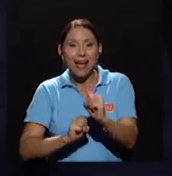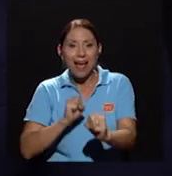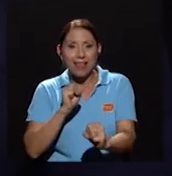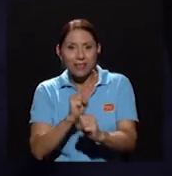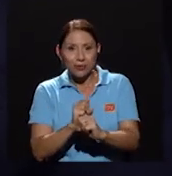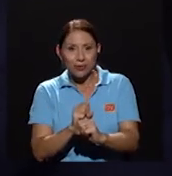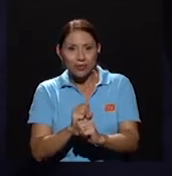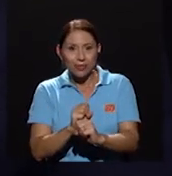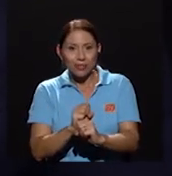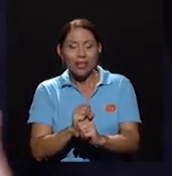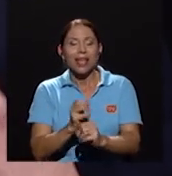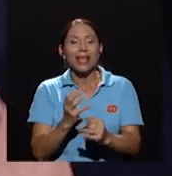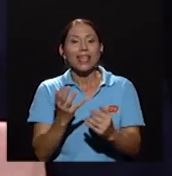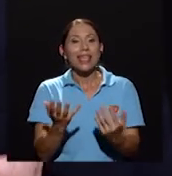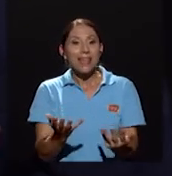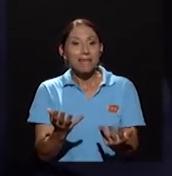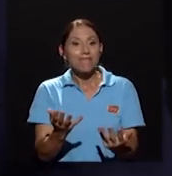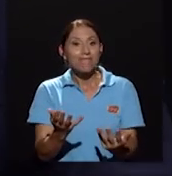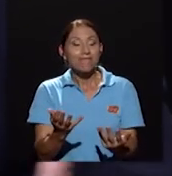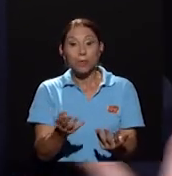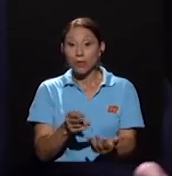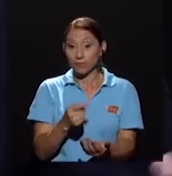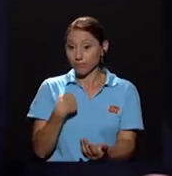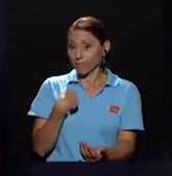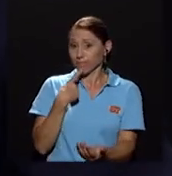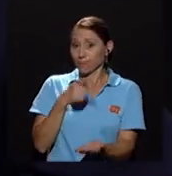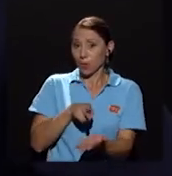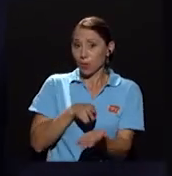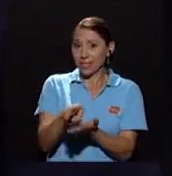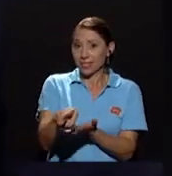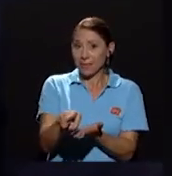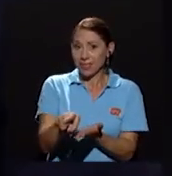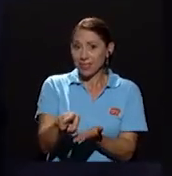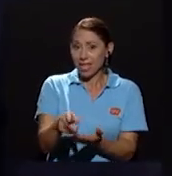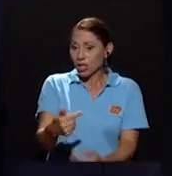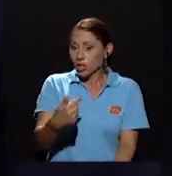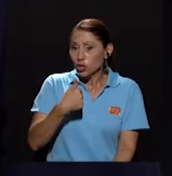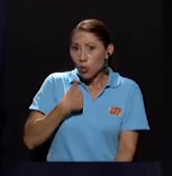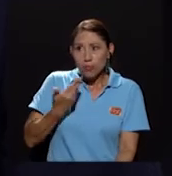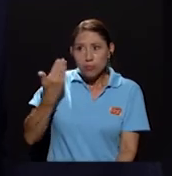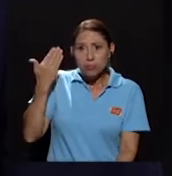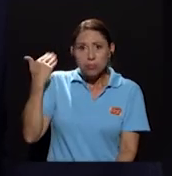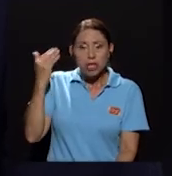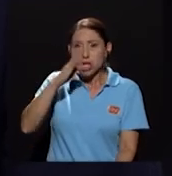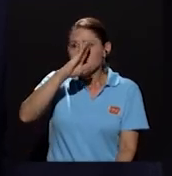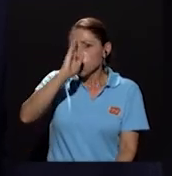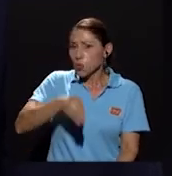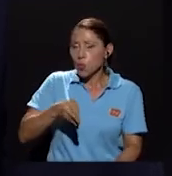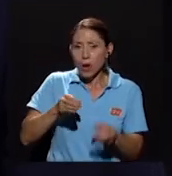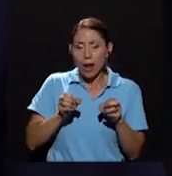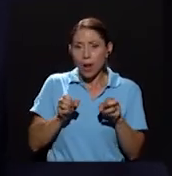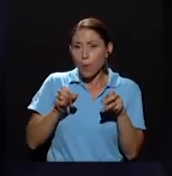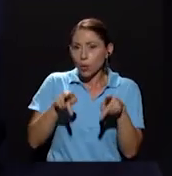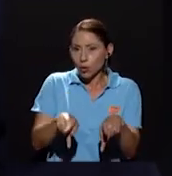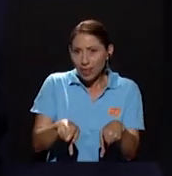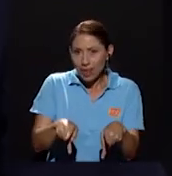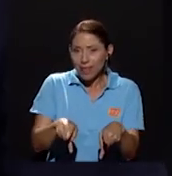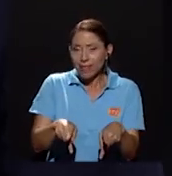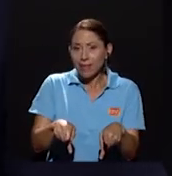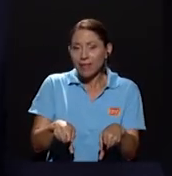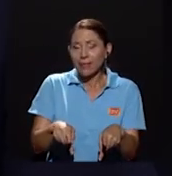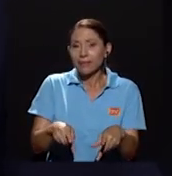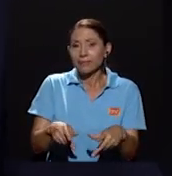y que honestamente nunca había tenido yo la oportunidad de ver